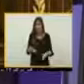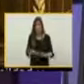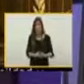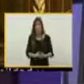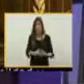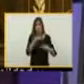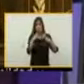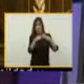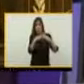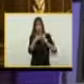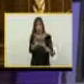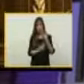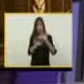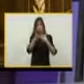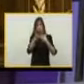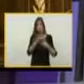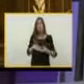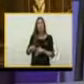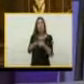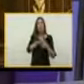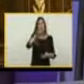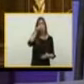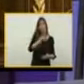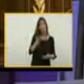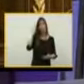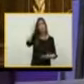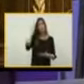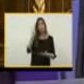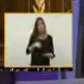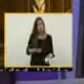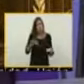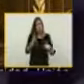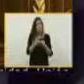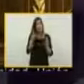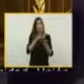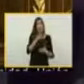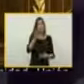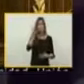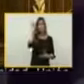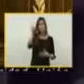ha dicho esto. Villarejo, que ya ha dicho que le ha mandado la carta y tal, que incluso le ha mandado una carta solicitando